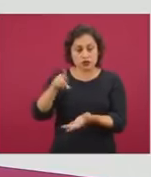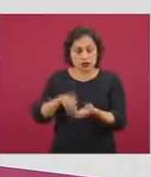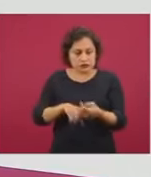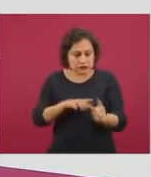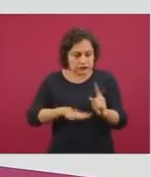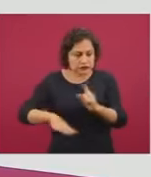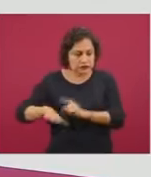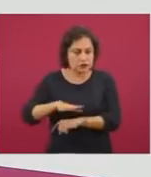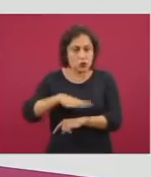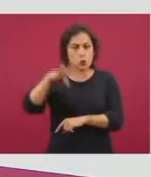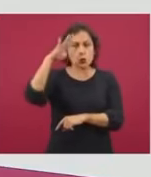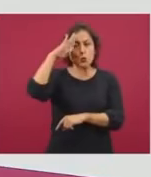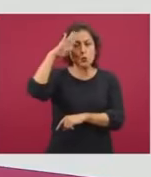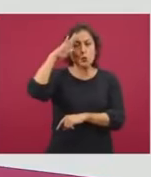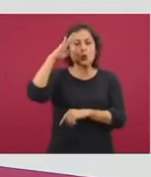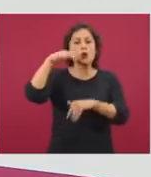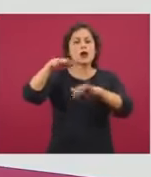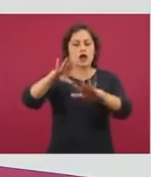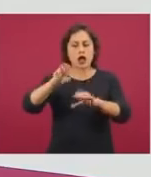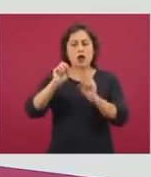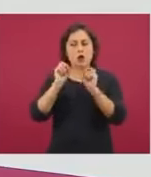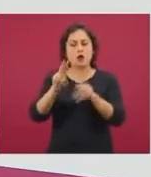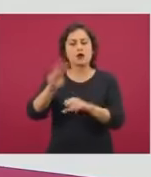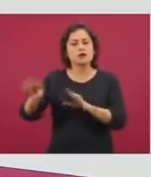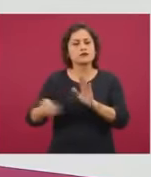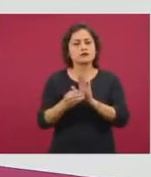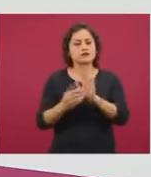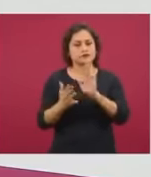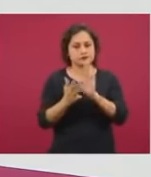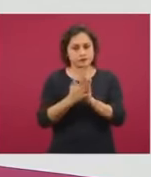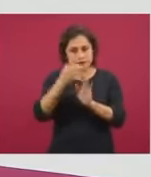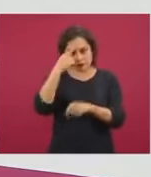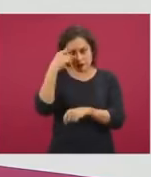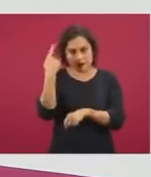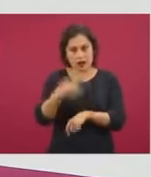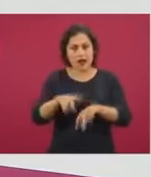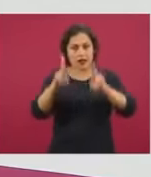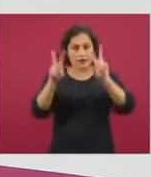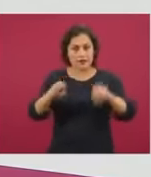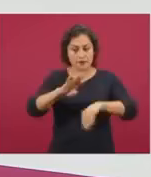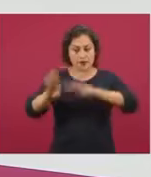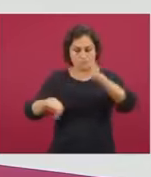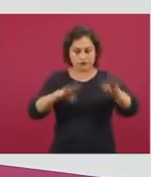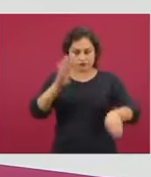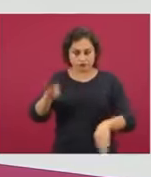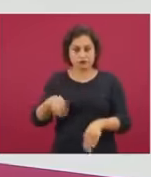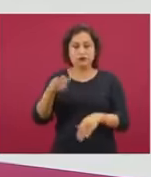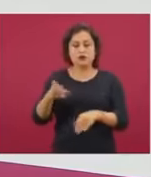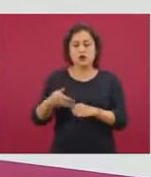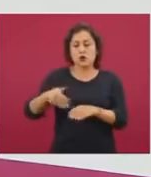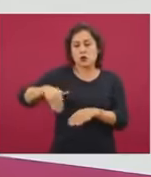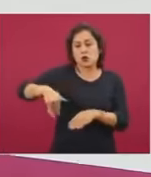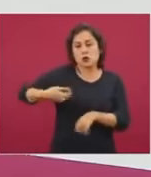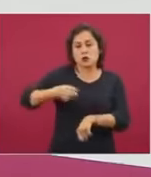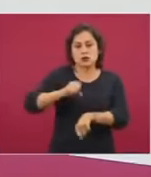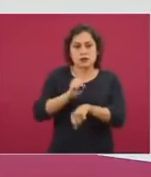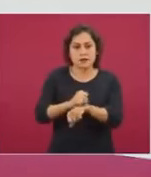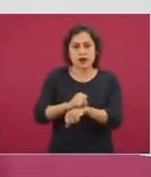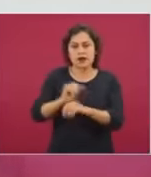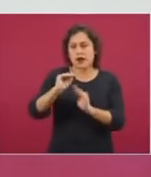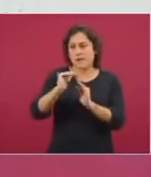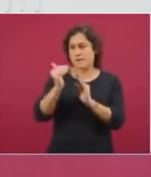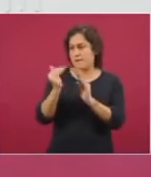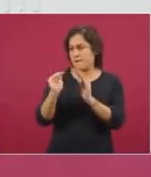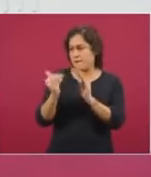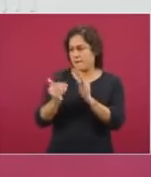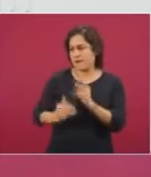acuerdo a un basal, decidimos incluirlo en este análisis de exceso de mortalidad. Sin embargo, ya en las últimas semanas prácticamente está